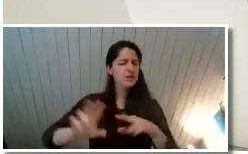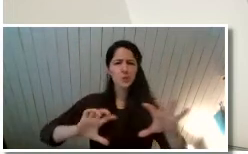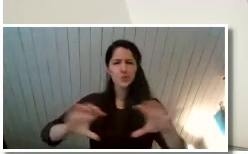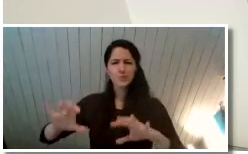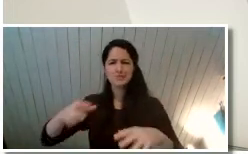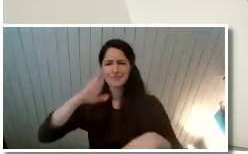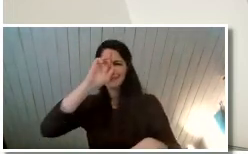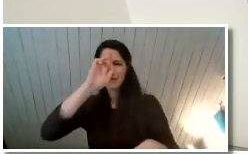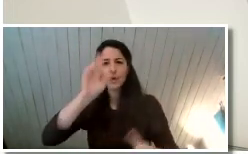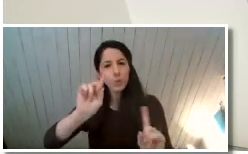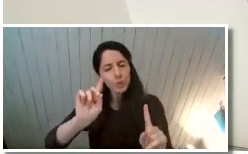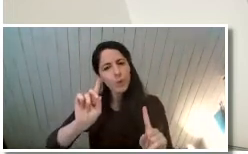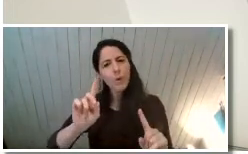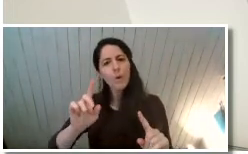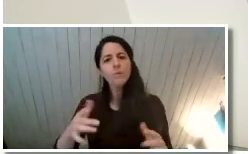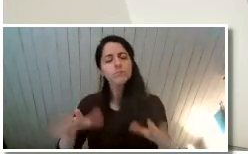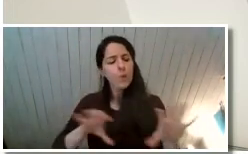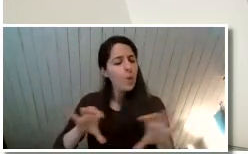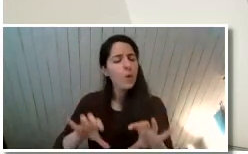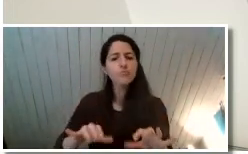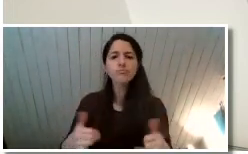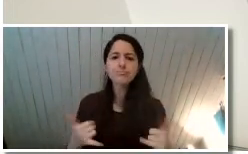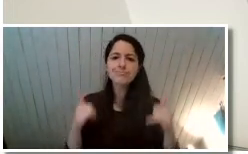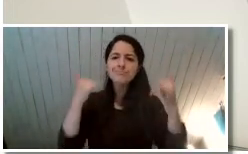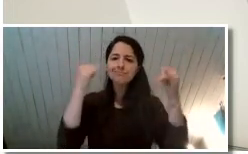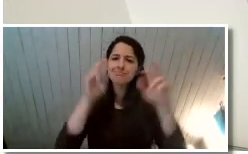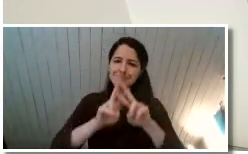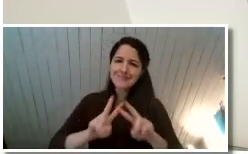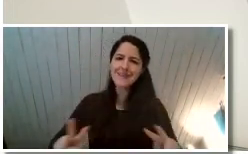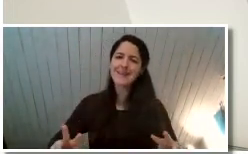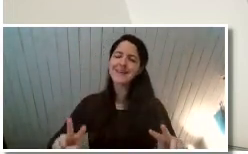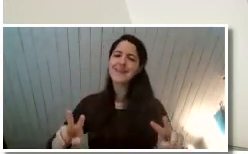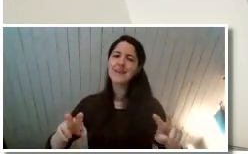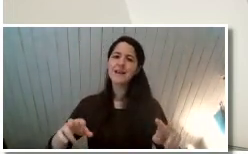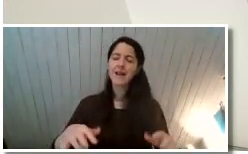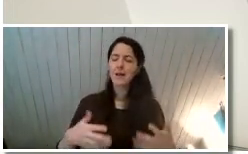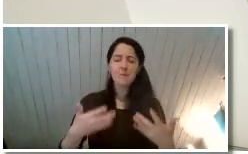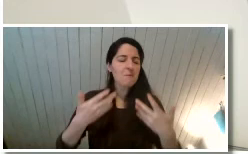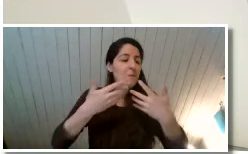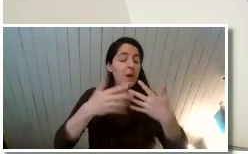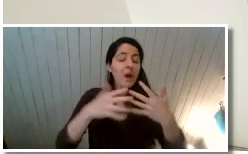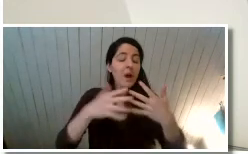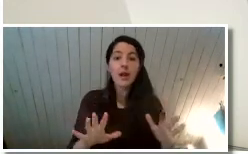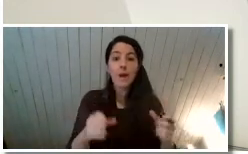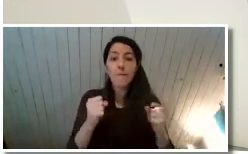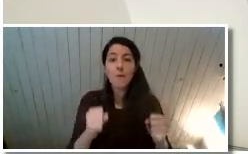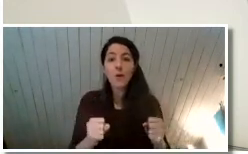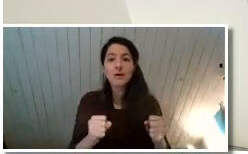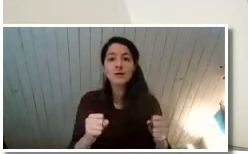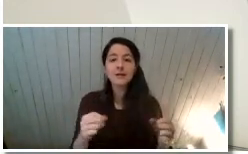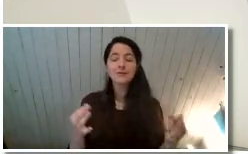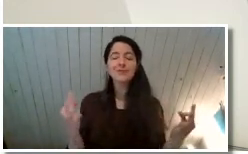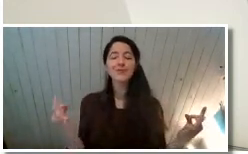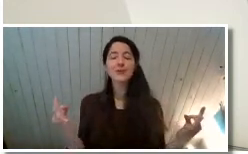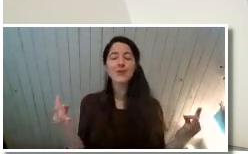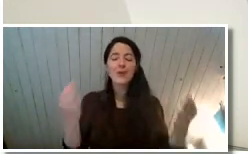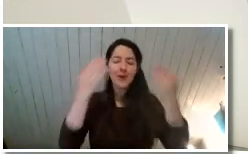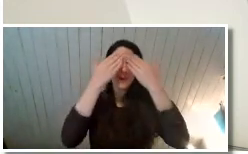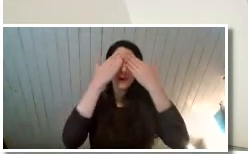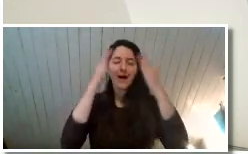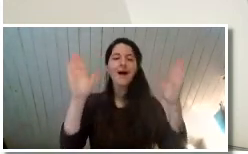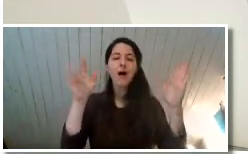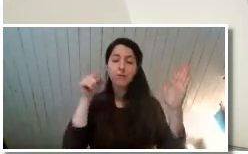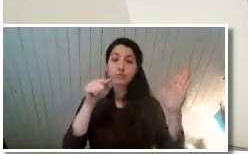nos den paz y nos llenen. Puede ser cosas tan diversas como la meditación y el yoga, que está probado también